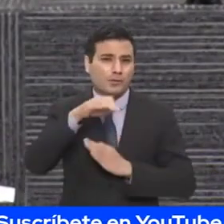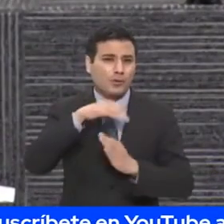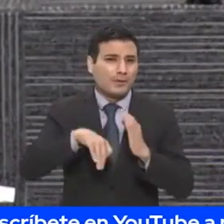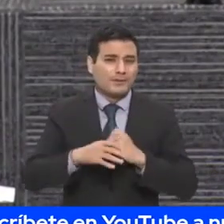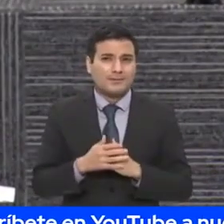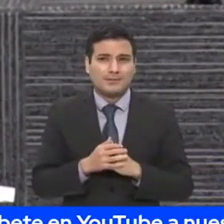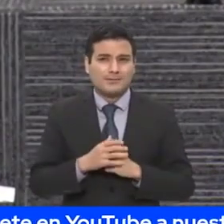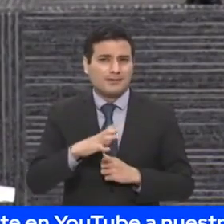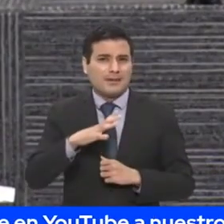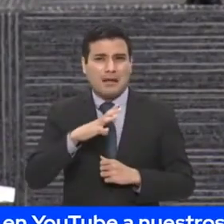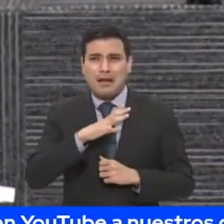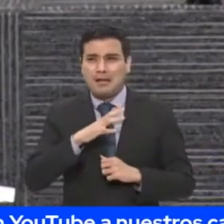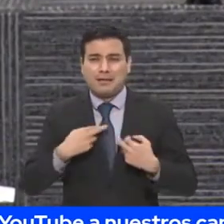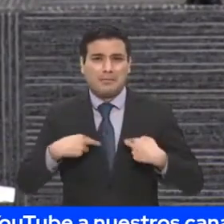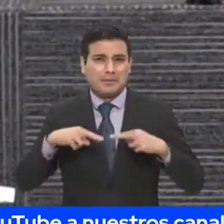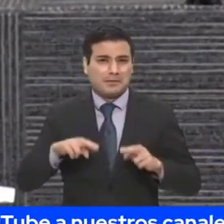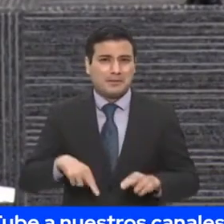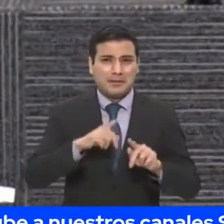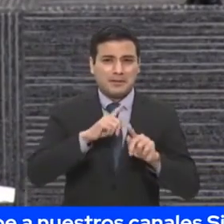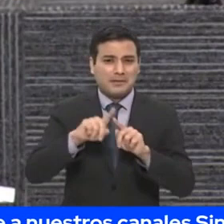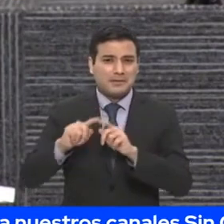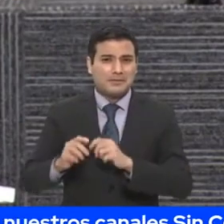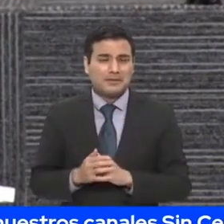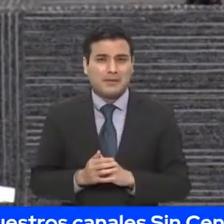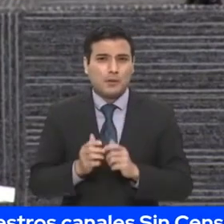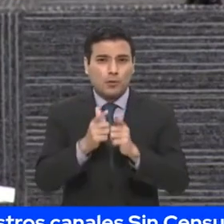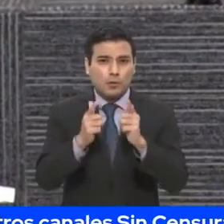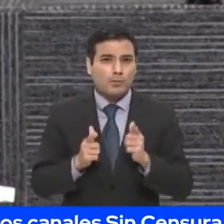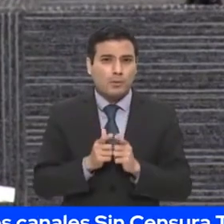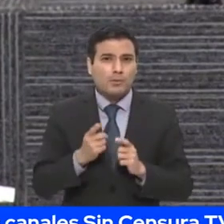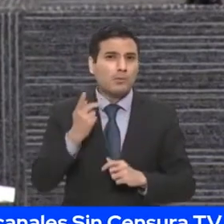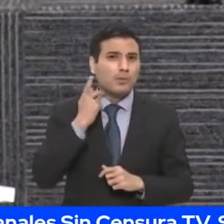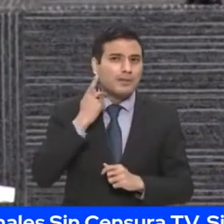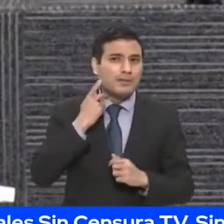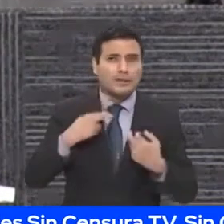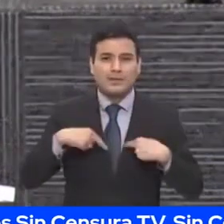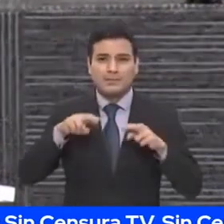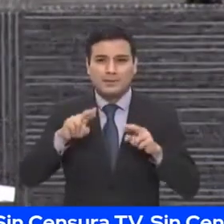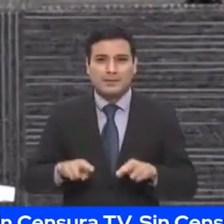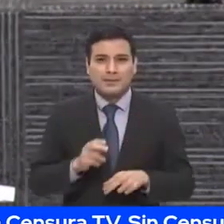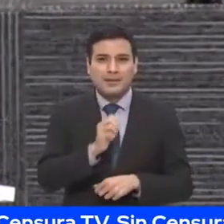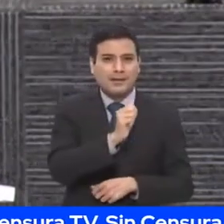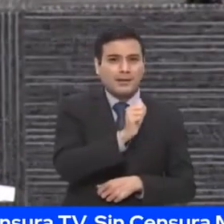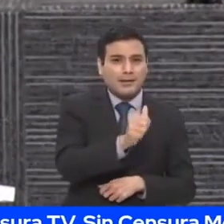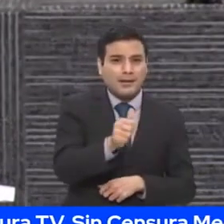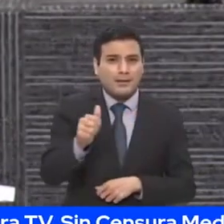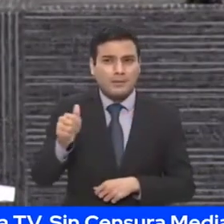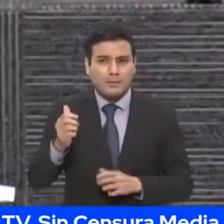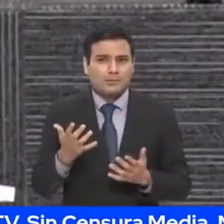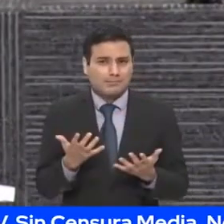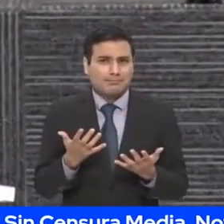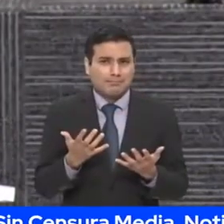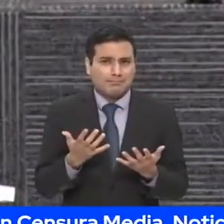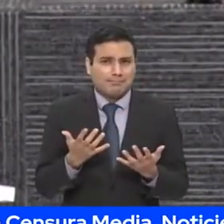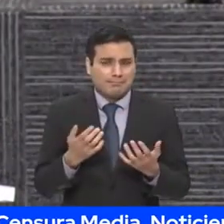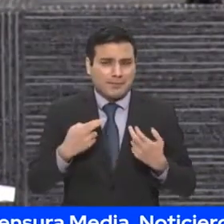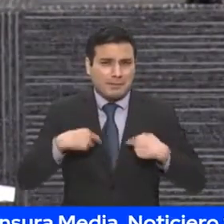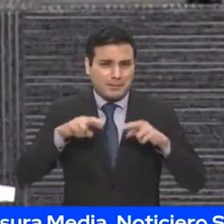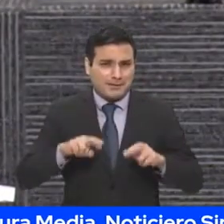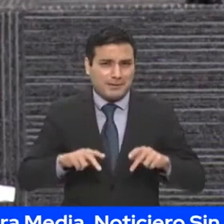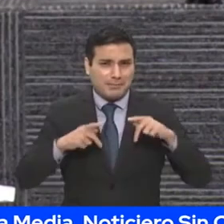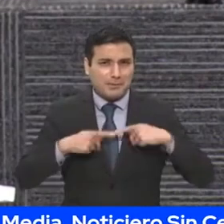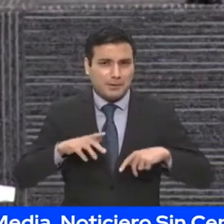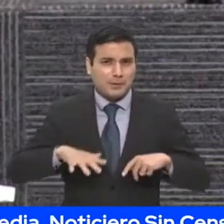distintas partes. Cada uno de los partidos aquí representados tenemos una representación del pueblo y hay